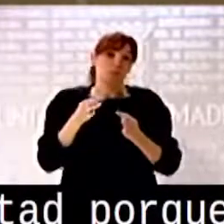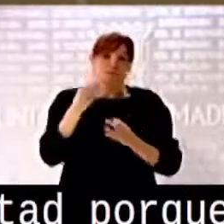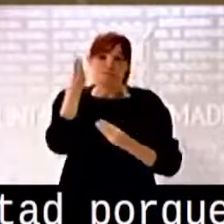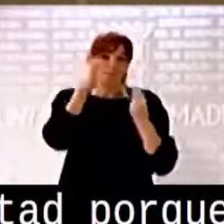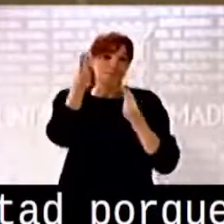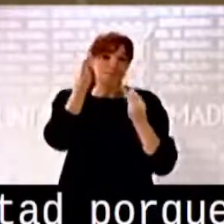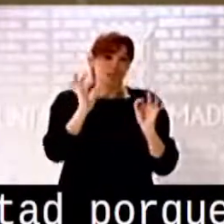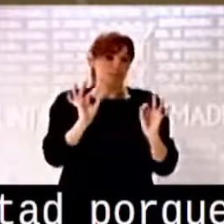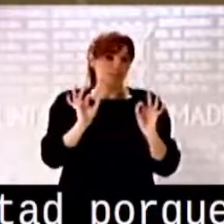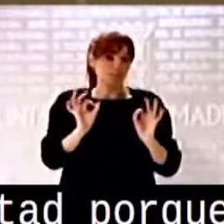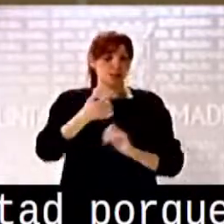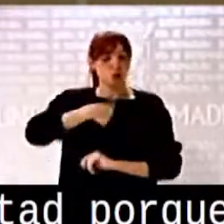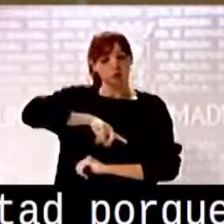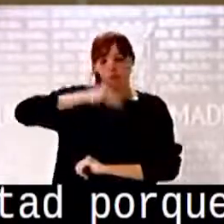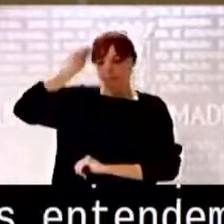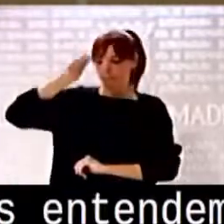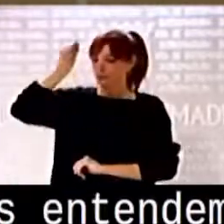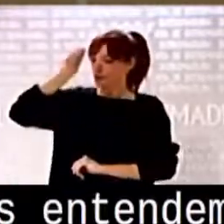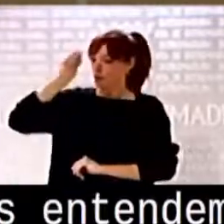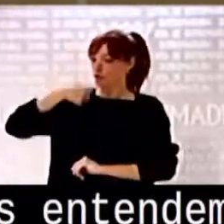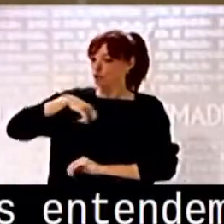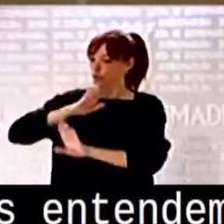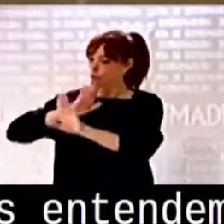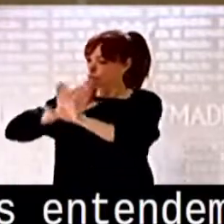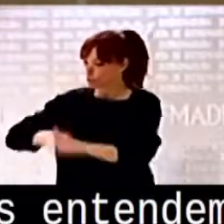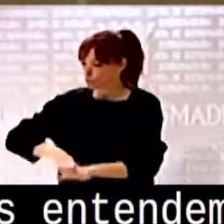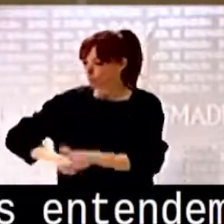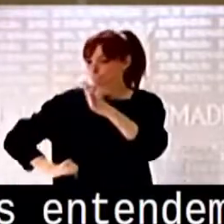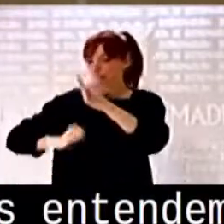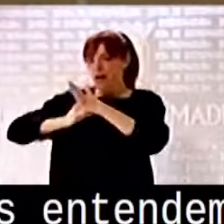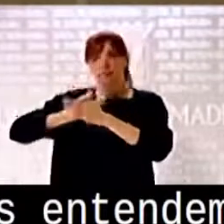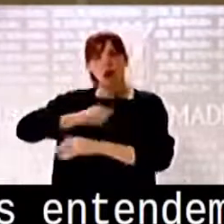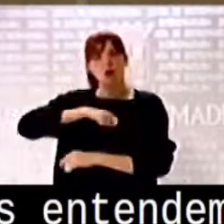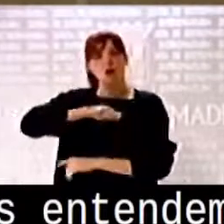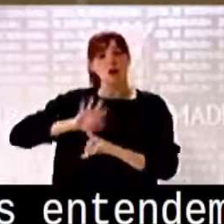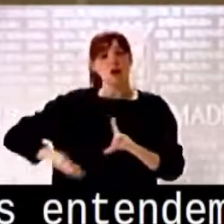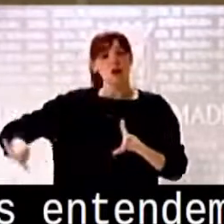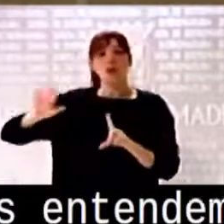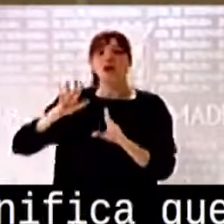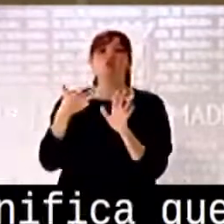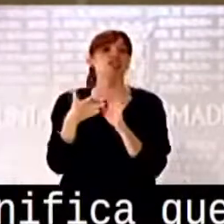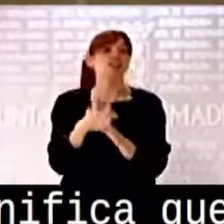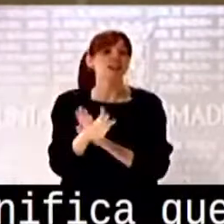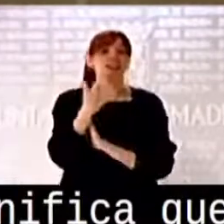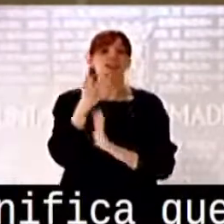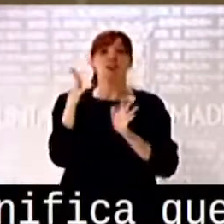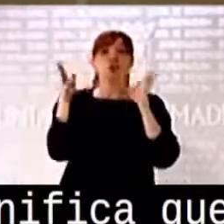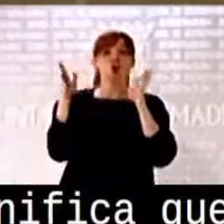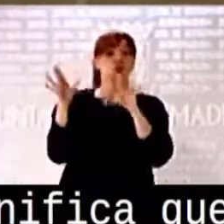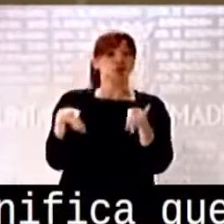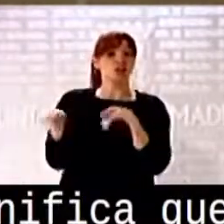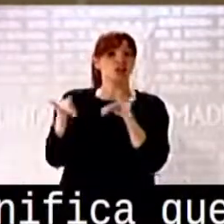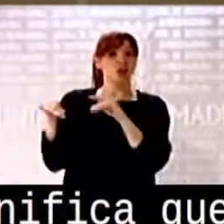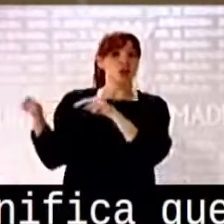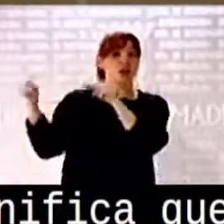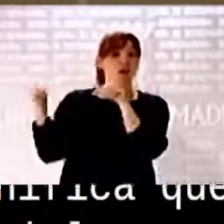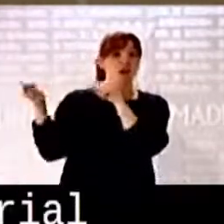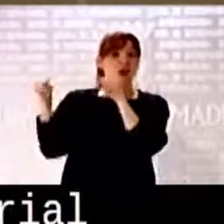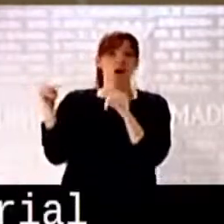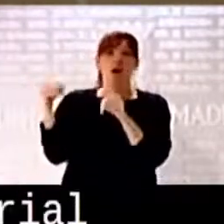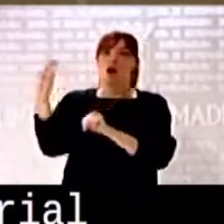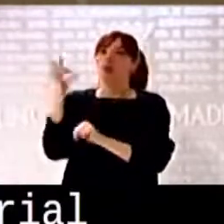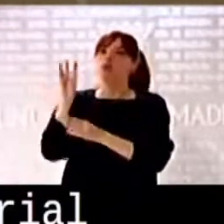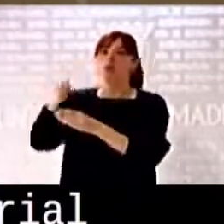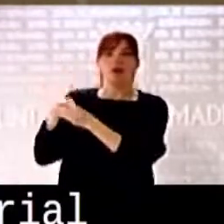nosotros, entendemos que la máxima lealtad a España significa que cuando hay un Consejo Interterritorial, hablemos